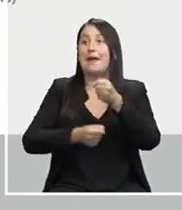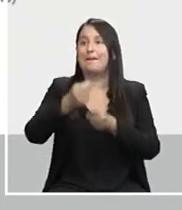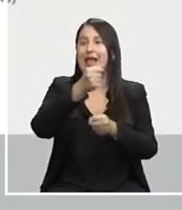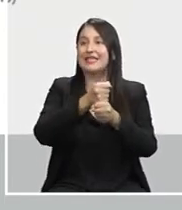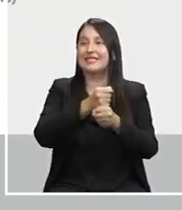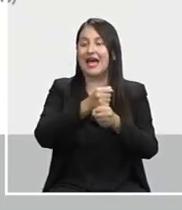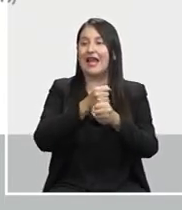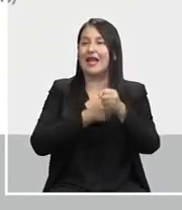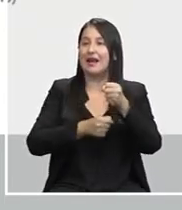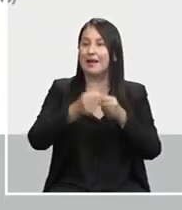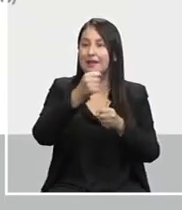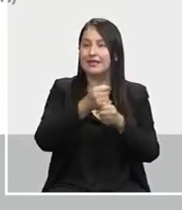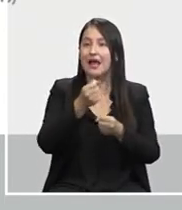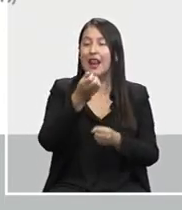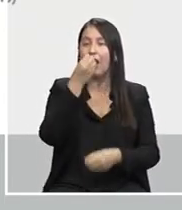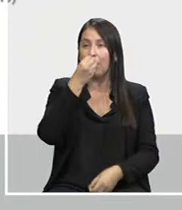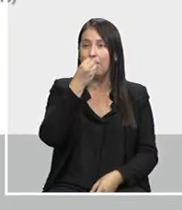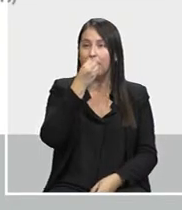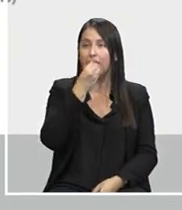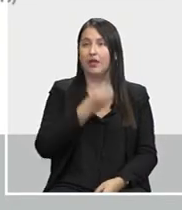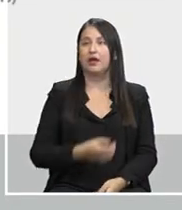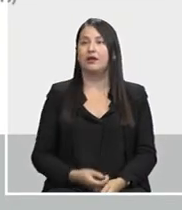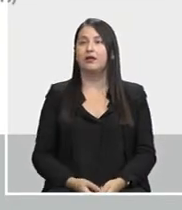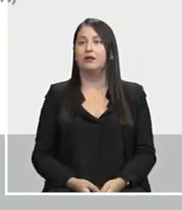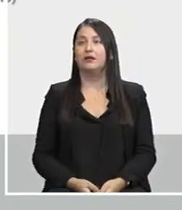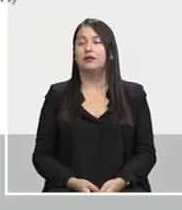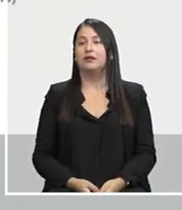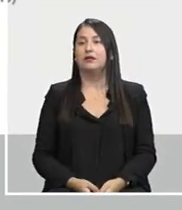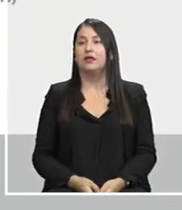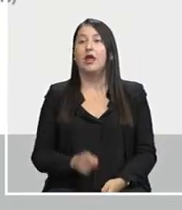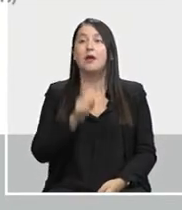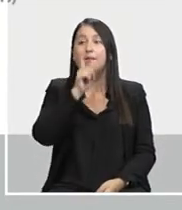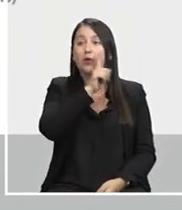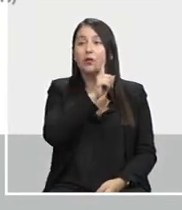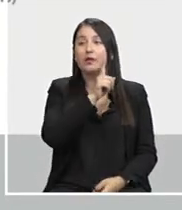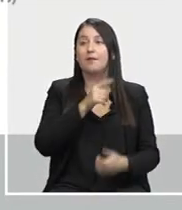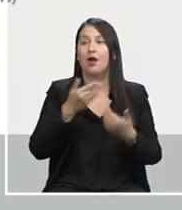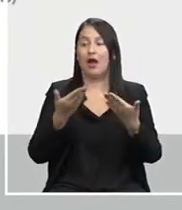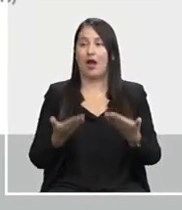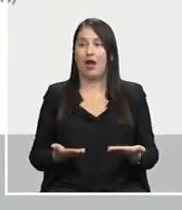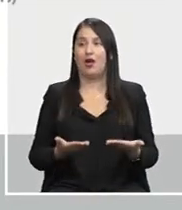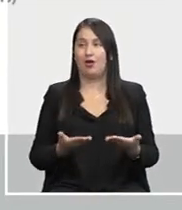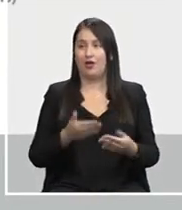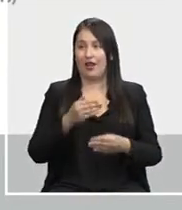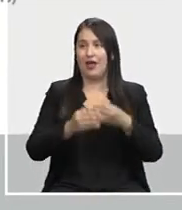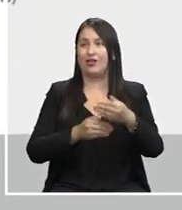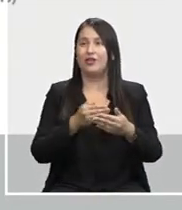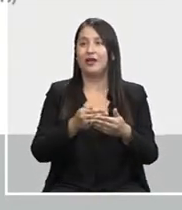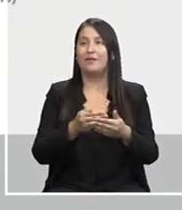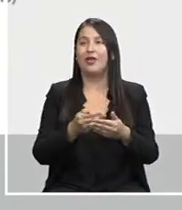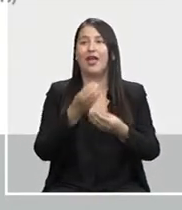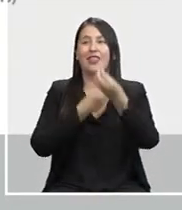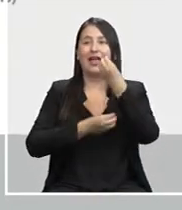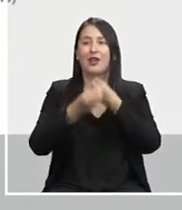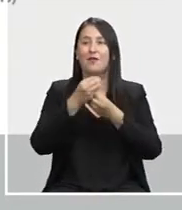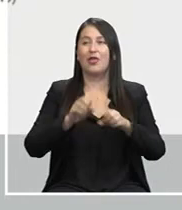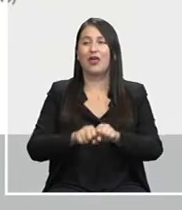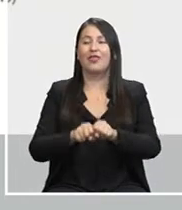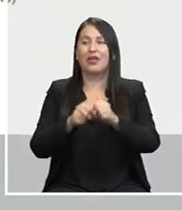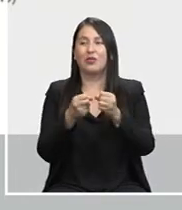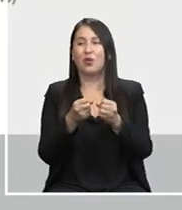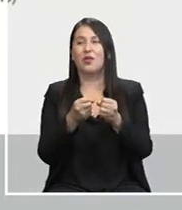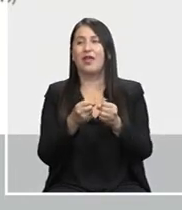principalmente como promotores del crecimiento. Y, por último, la actual producción insostenible de alimentos destruye los